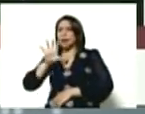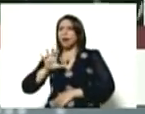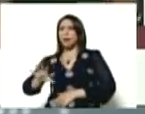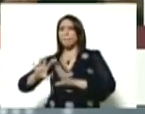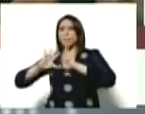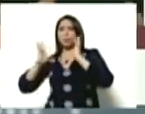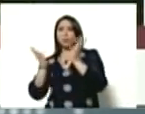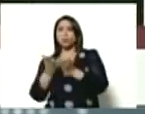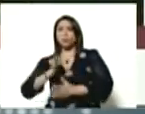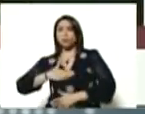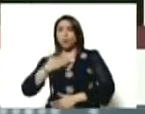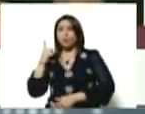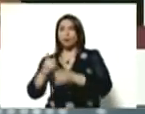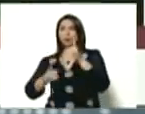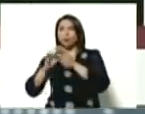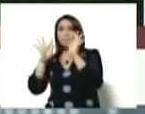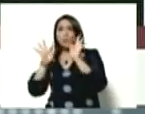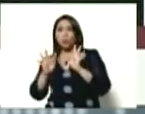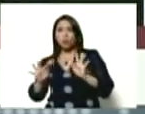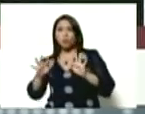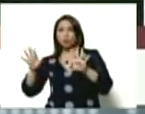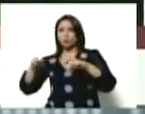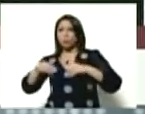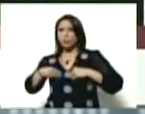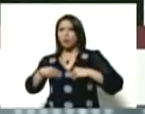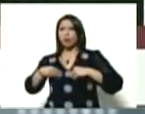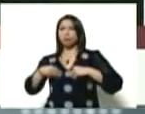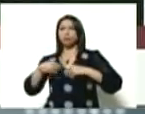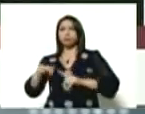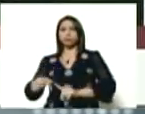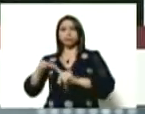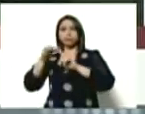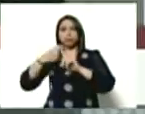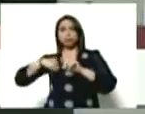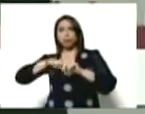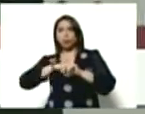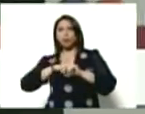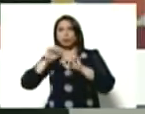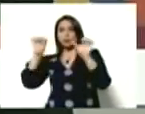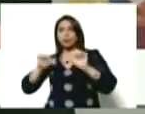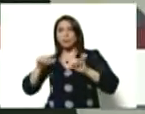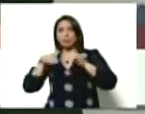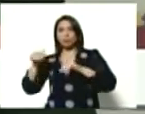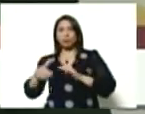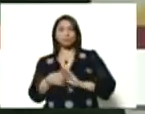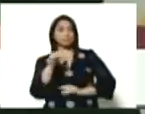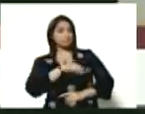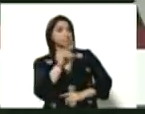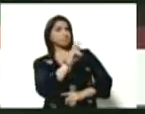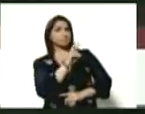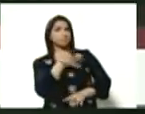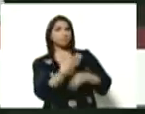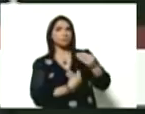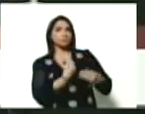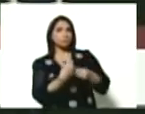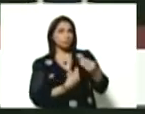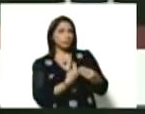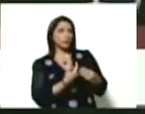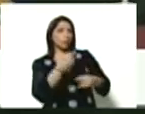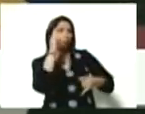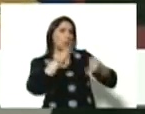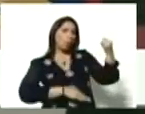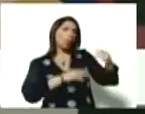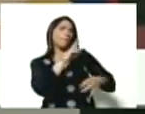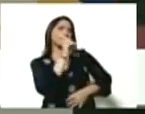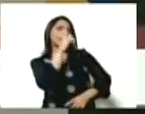alguna manera emular o tomar como referencia nuestro sistema electoral. Ya para finalizar, que en Venezuela se hayan realizado en estos últimos